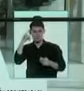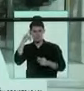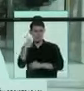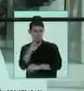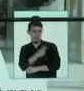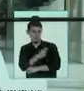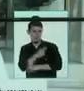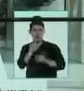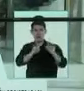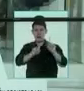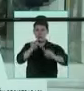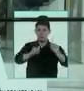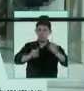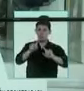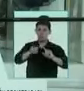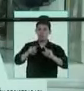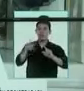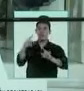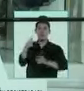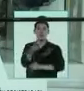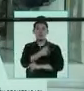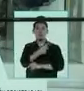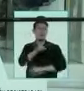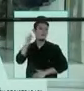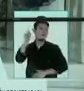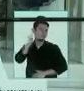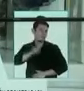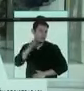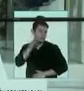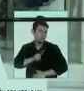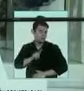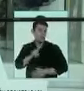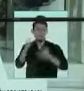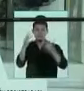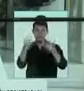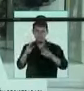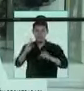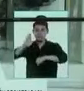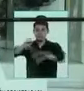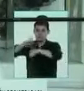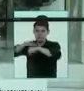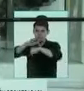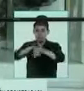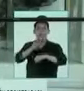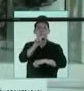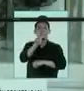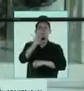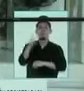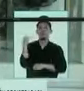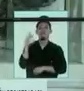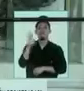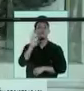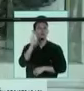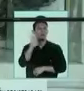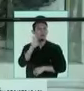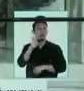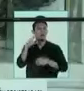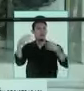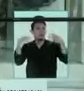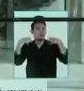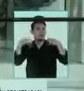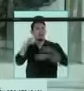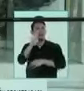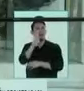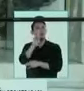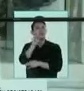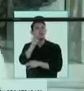o no? Su ministro de salud y su canciller se vacunaron en su cara. Y resulta que lo